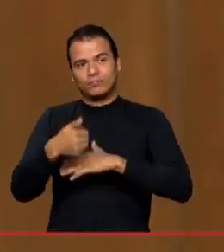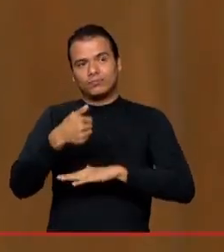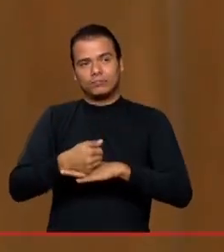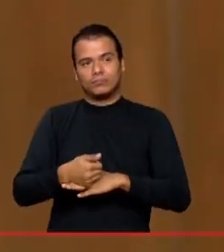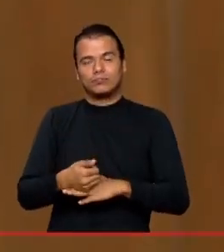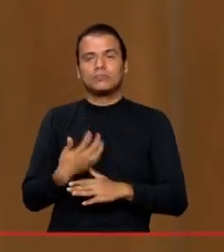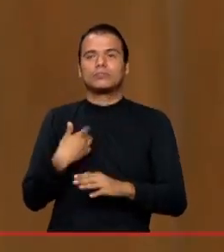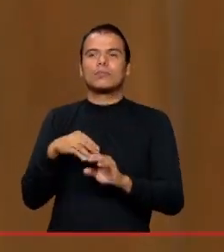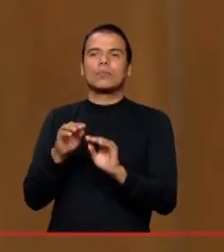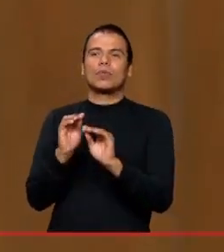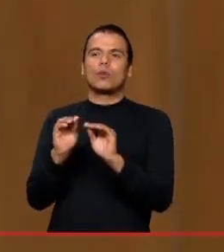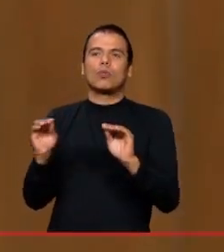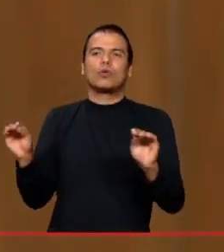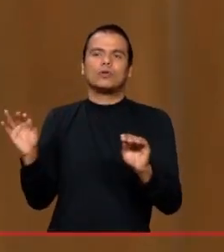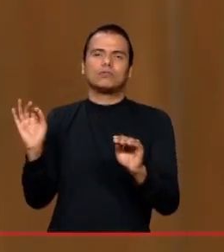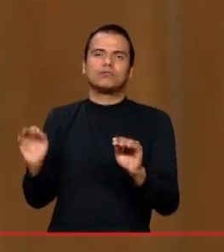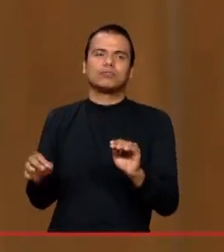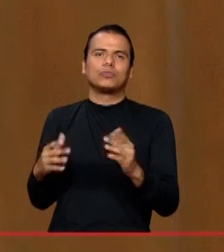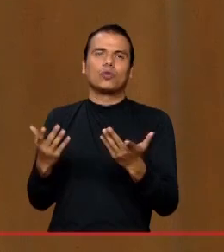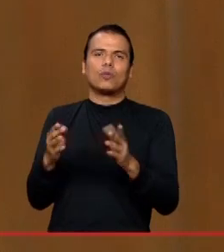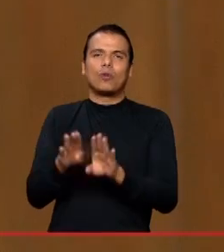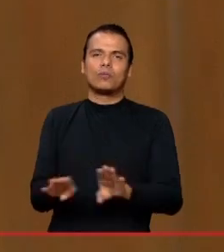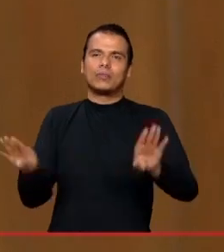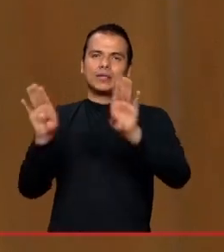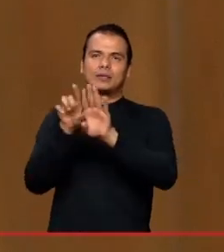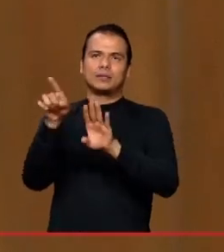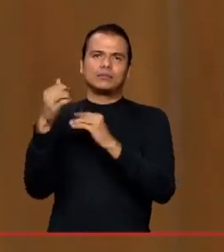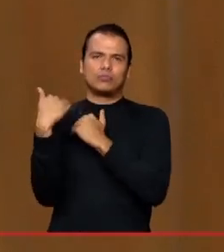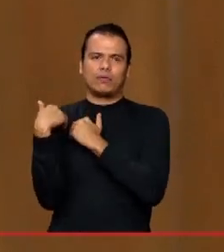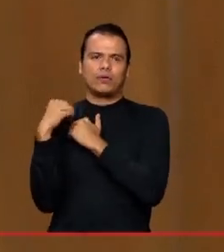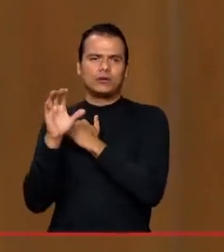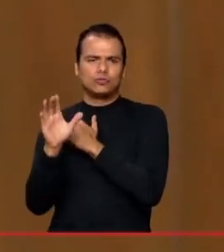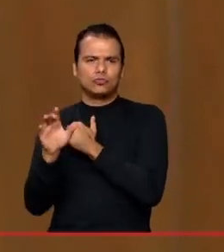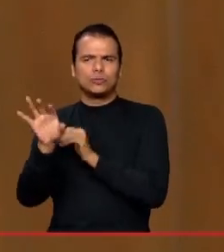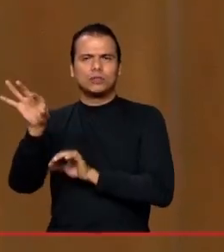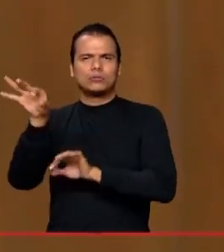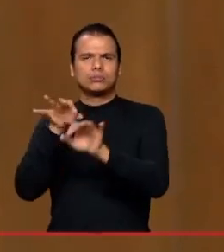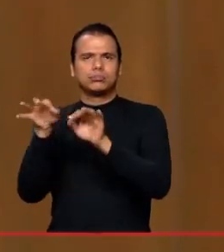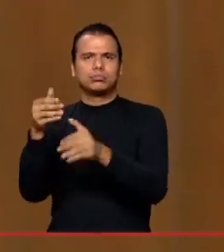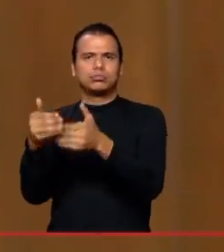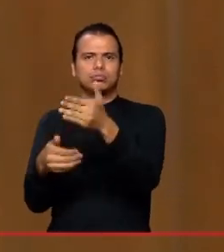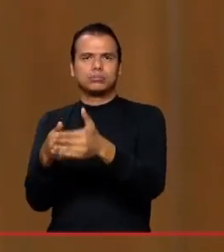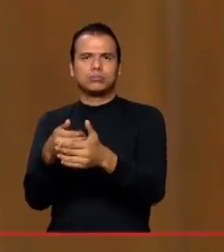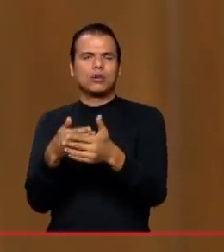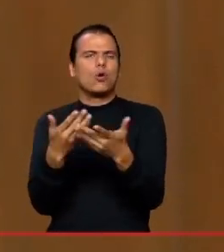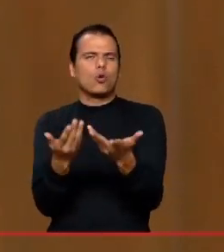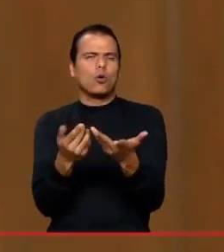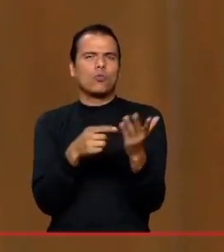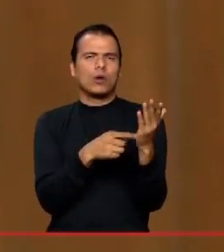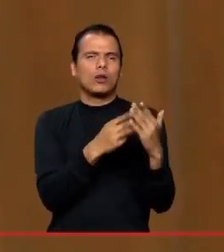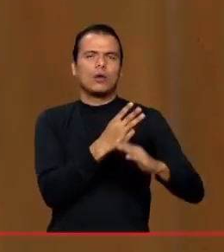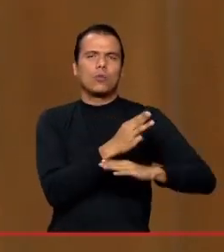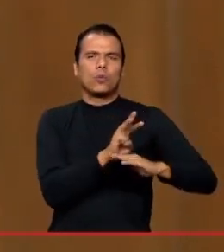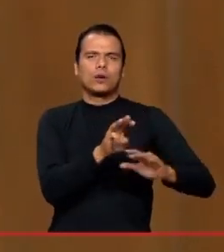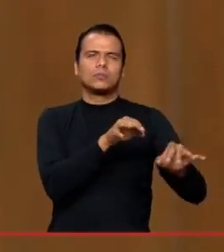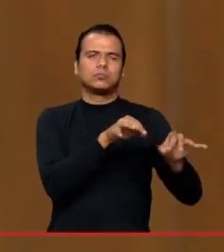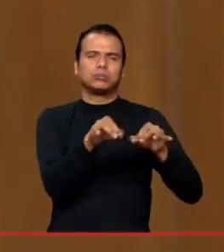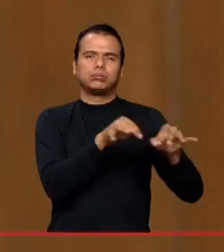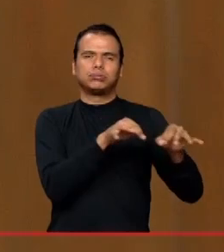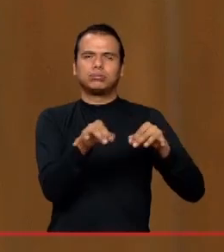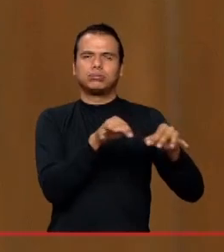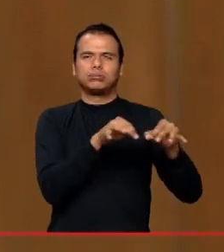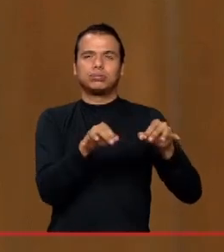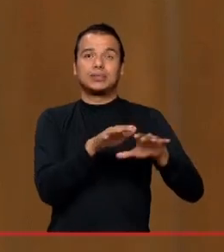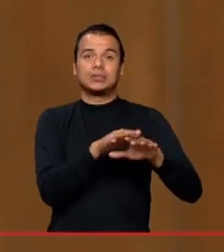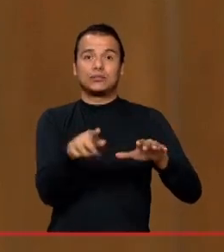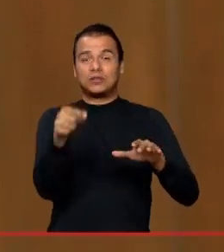La convocatoria se hace por Bellas Artes y todo el proceso de selección está en nuestra página para que puedan ingresar.